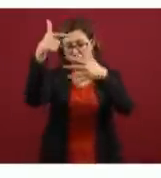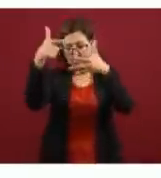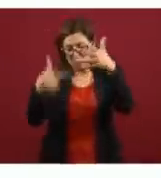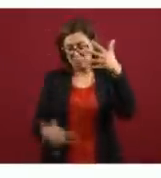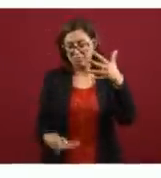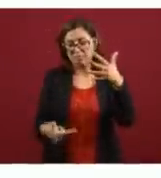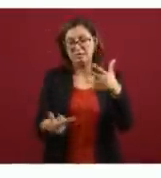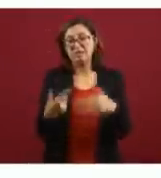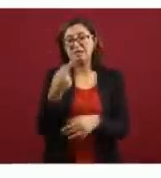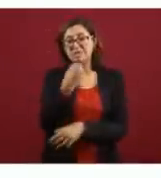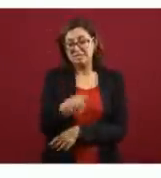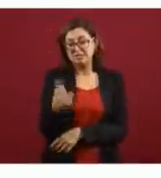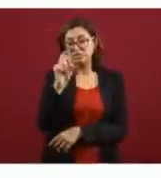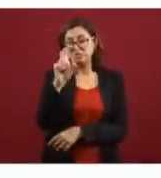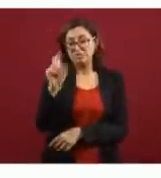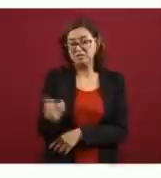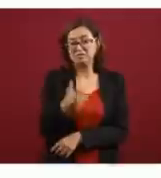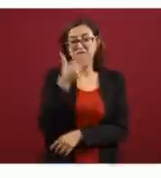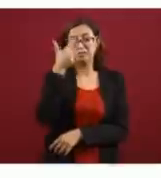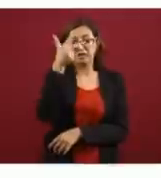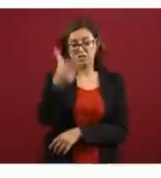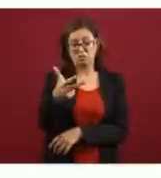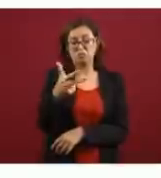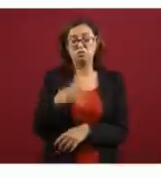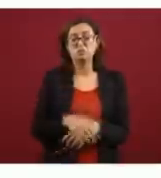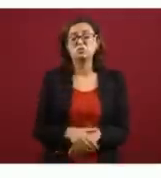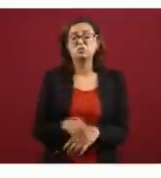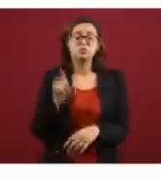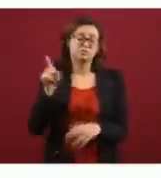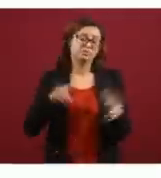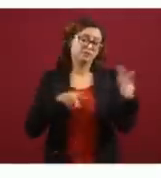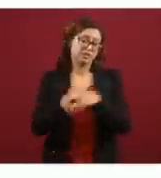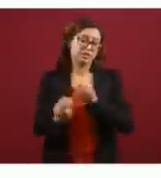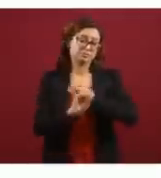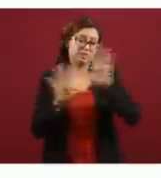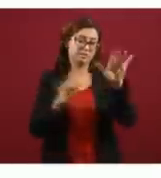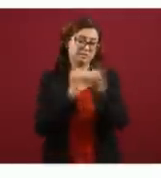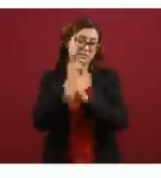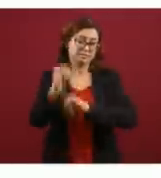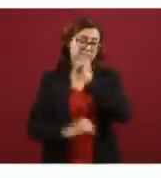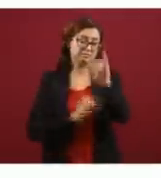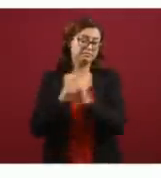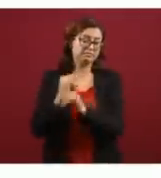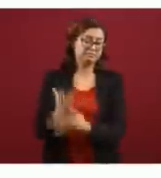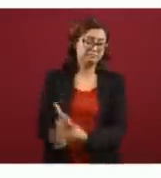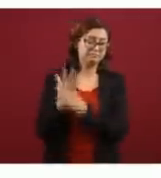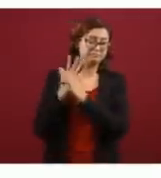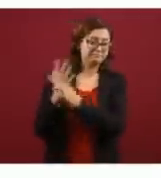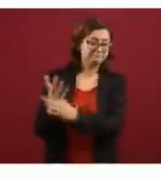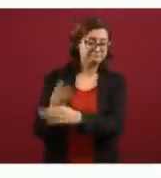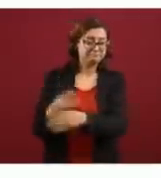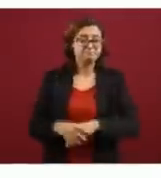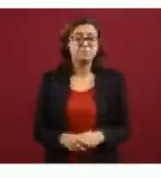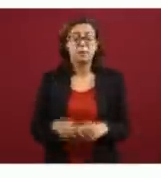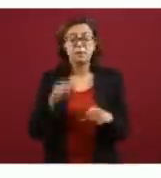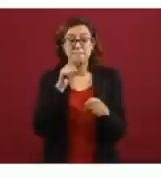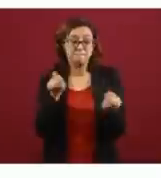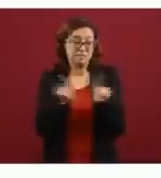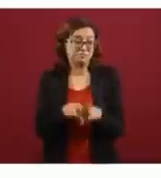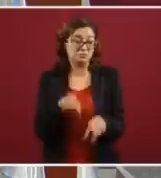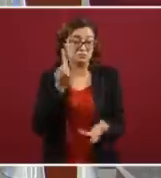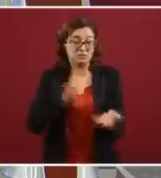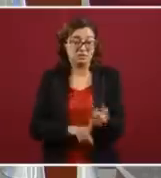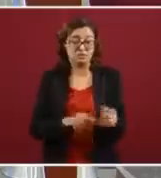entre 180 países evaluados según Transparencia Internacional. Y en el contexto de esa corrupción